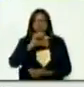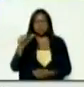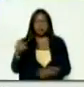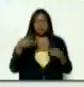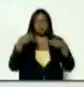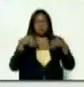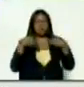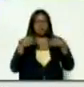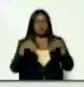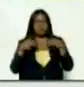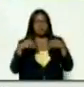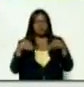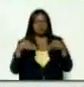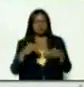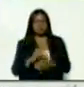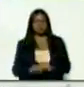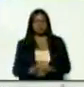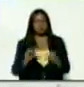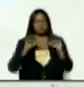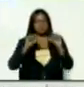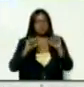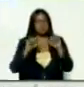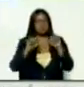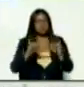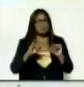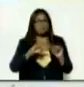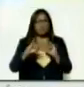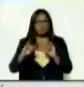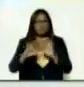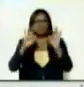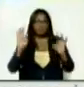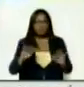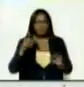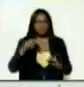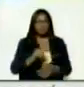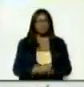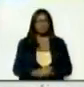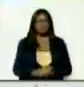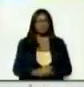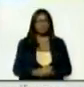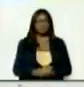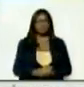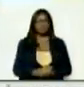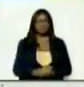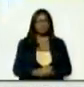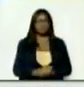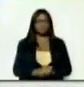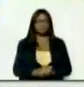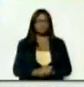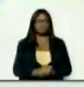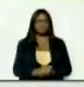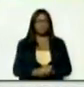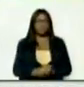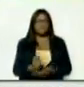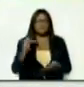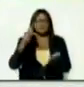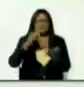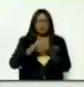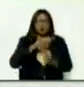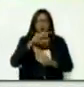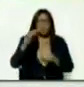flexibilización seguiremos aplicando una modalidad presenciar